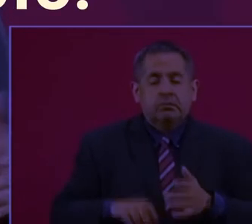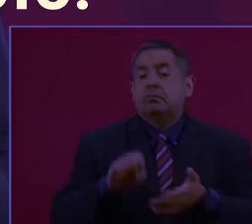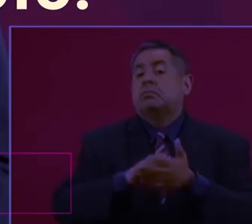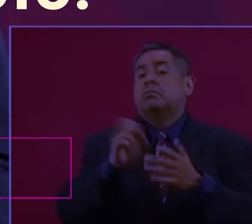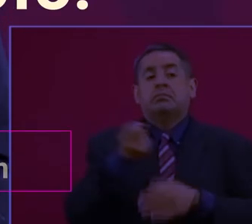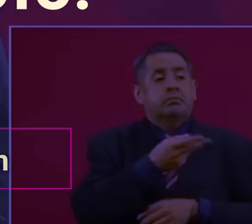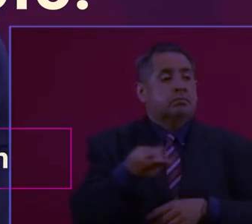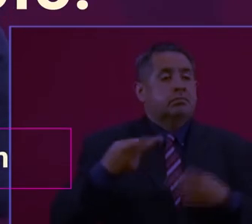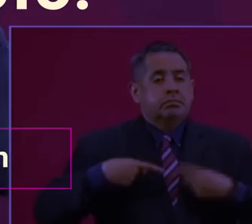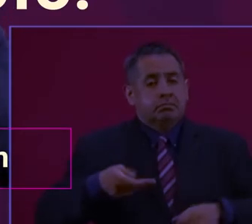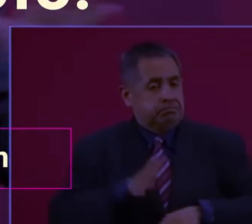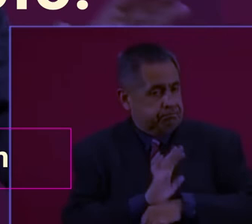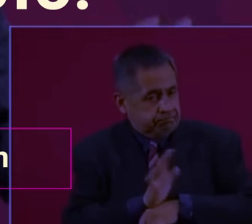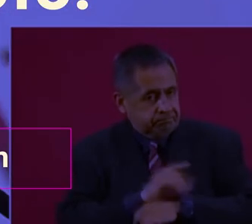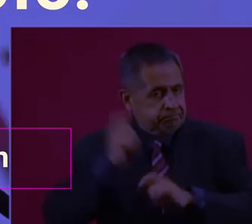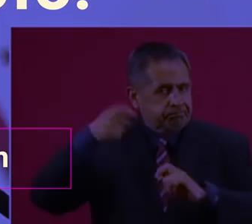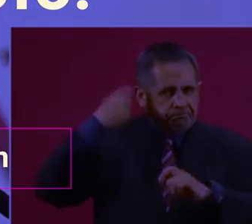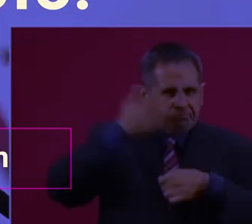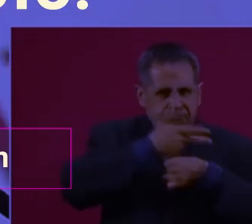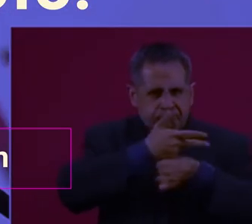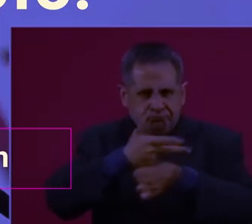cineastas, lo mismo.